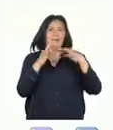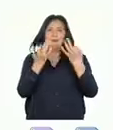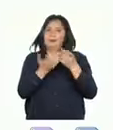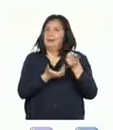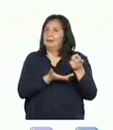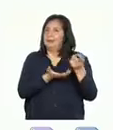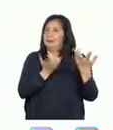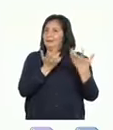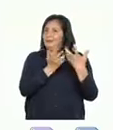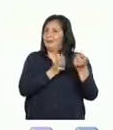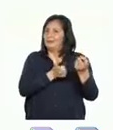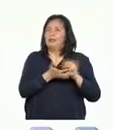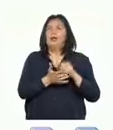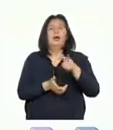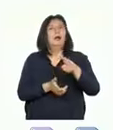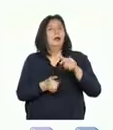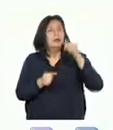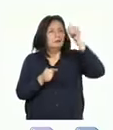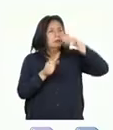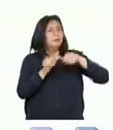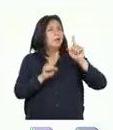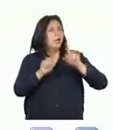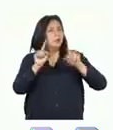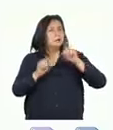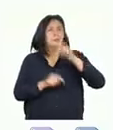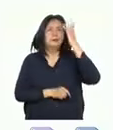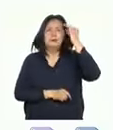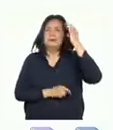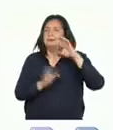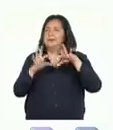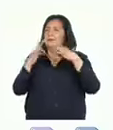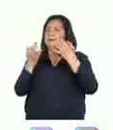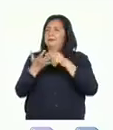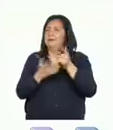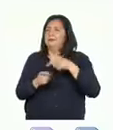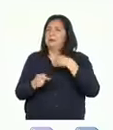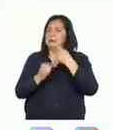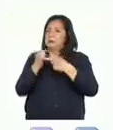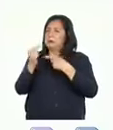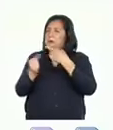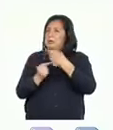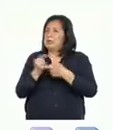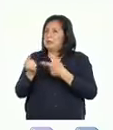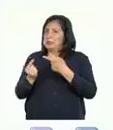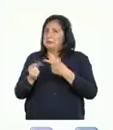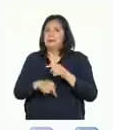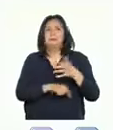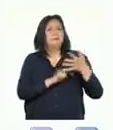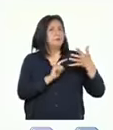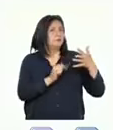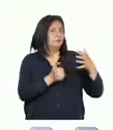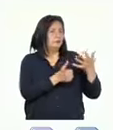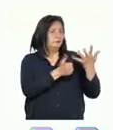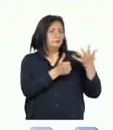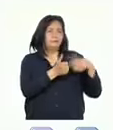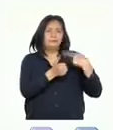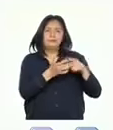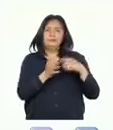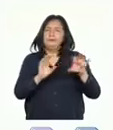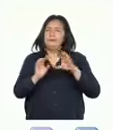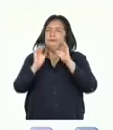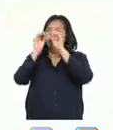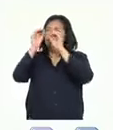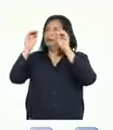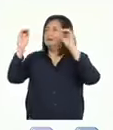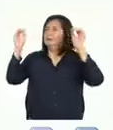con ellos. Recordamos algunas experiencias familiares para contarlas oralmente. Elaboramos